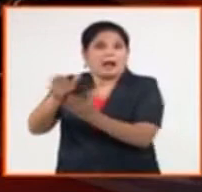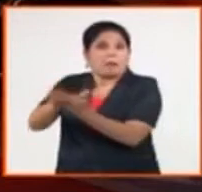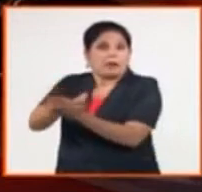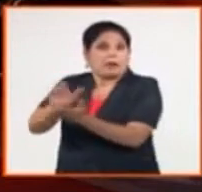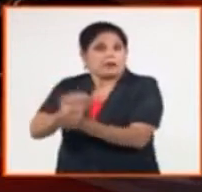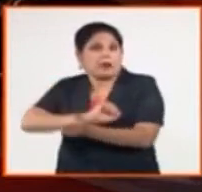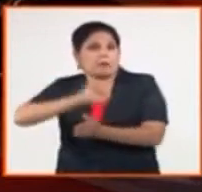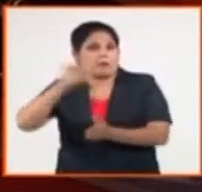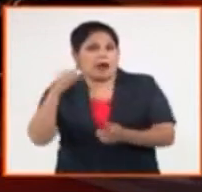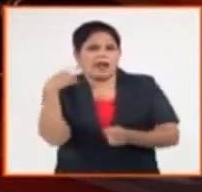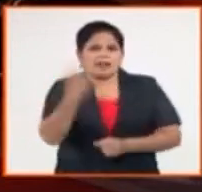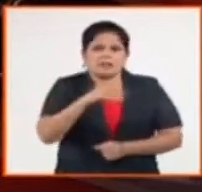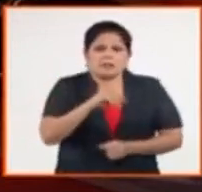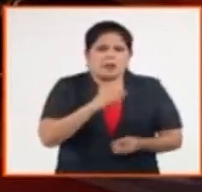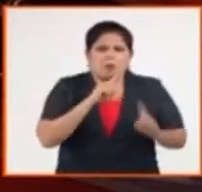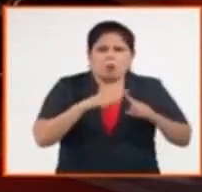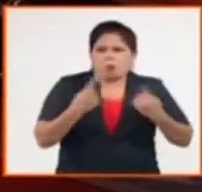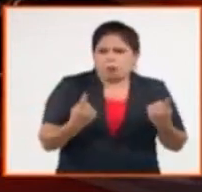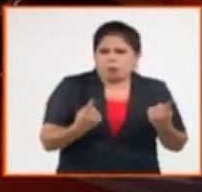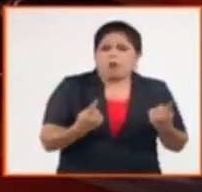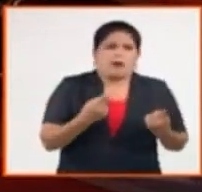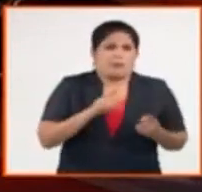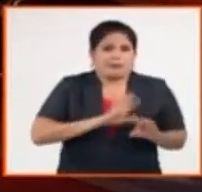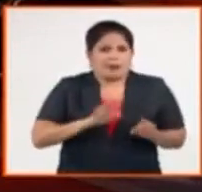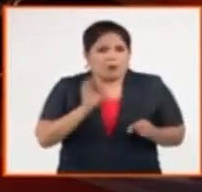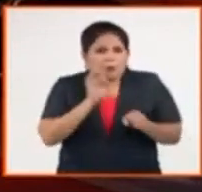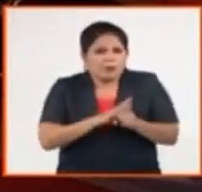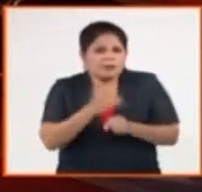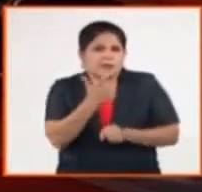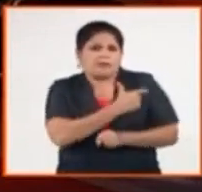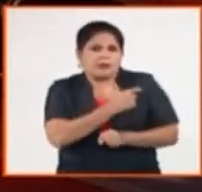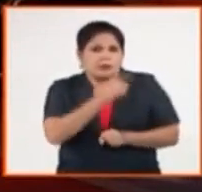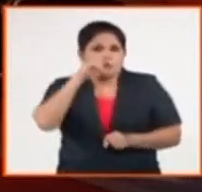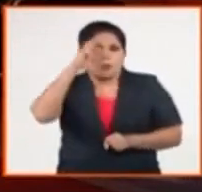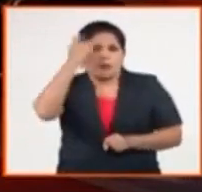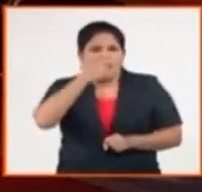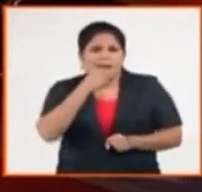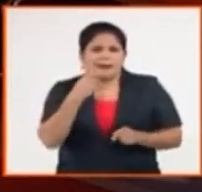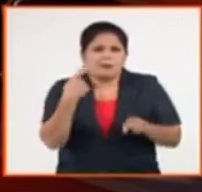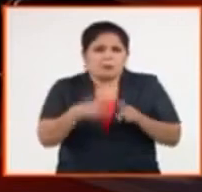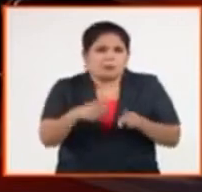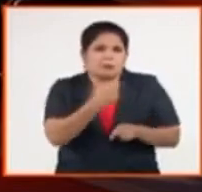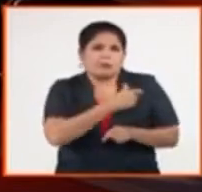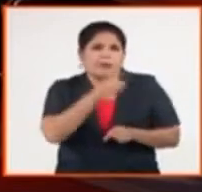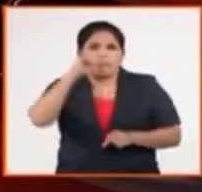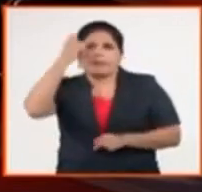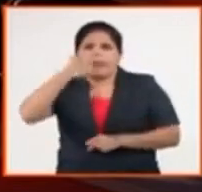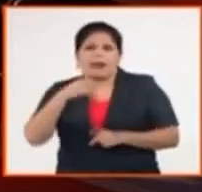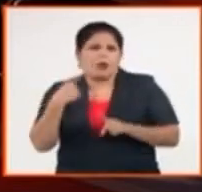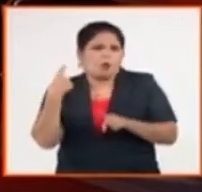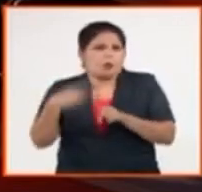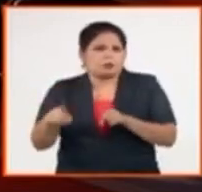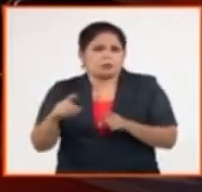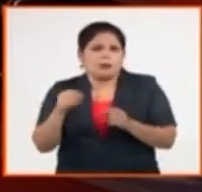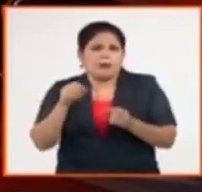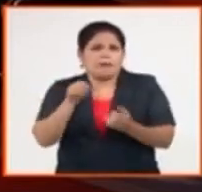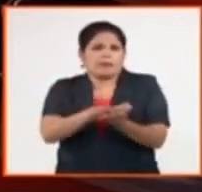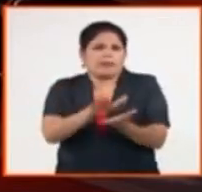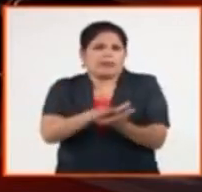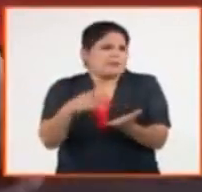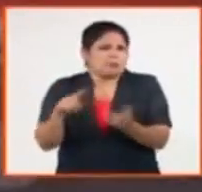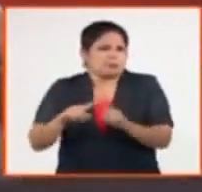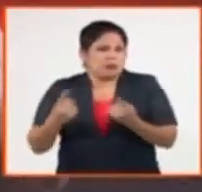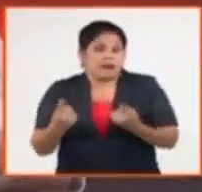ensayos clínicos? ¿O cómo vamos si ya estamos vacunando a la población? Si ya Soberana está poniéndose, ¿para qué Abdala? Pudiera preguntarse claro, pero bueno, yo pienso que